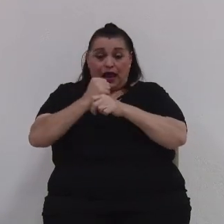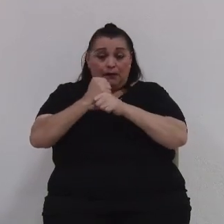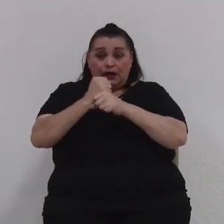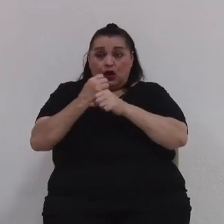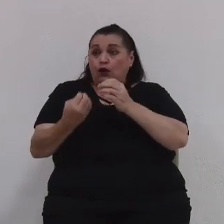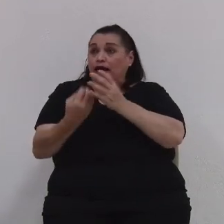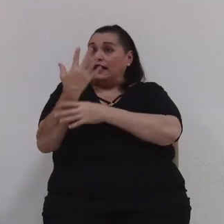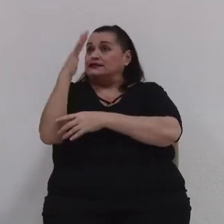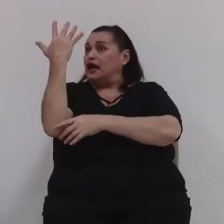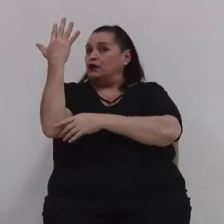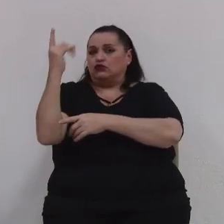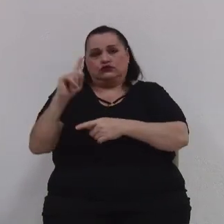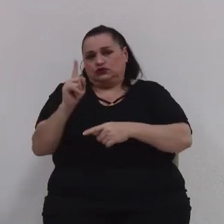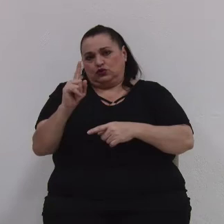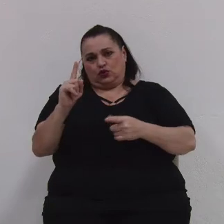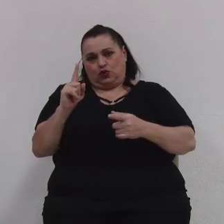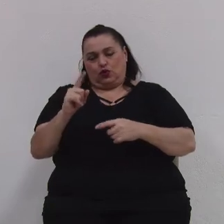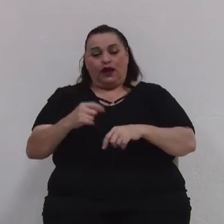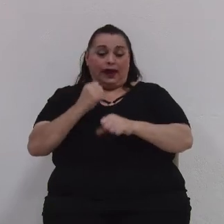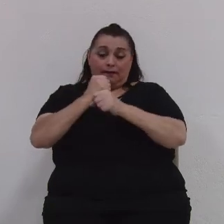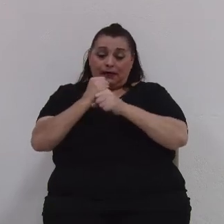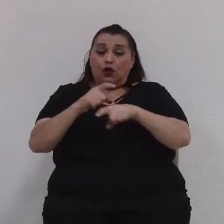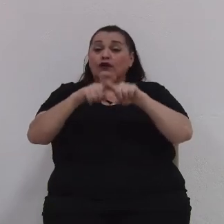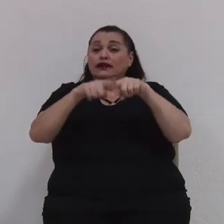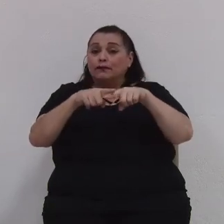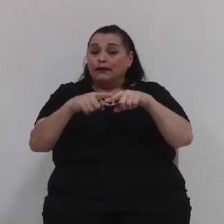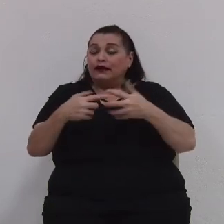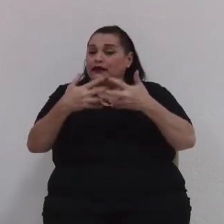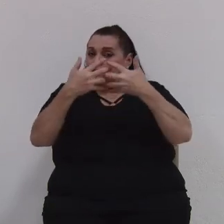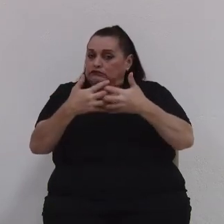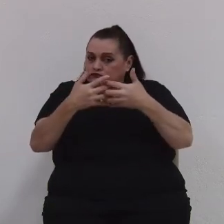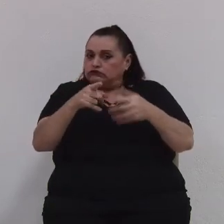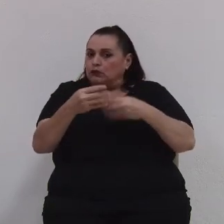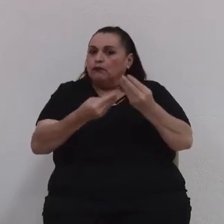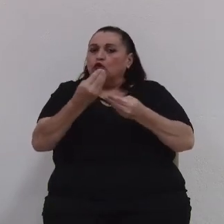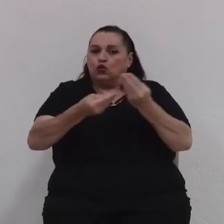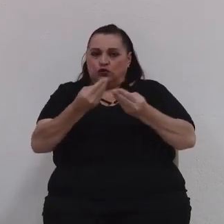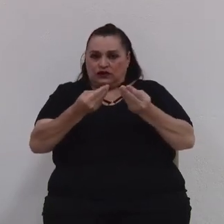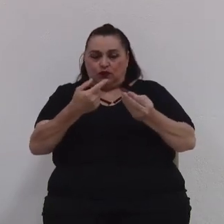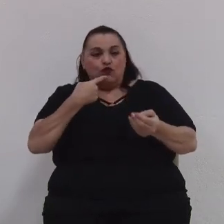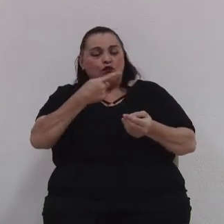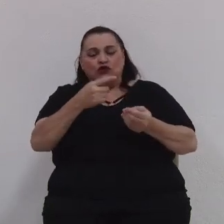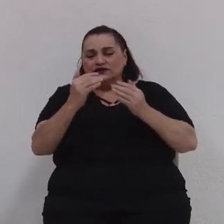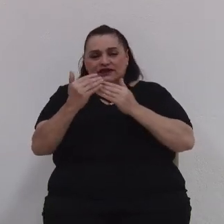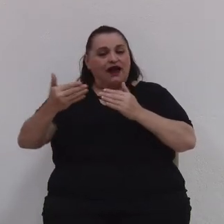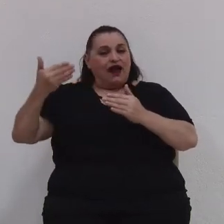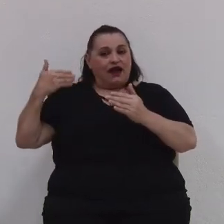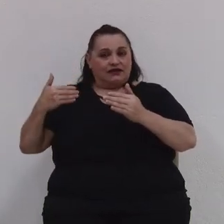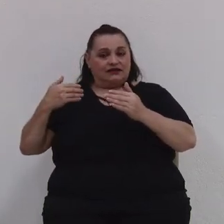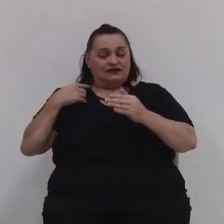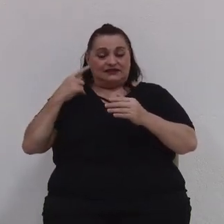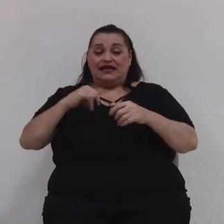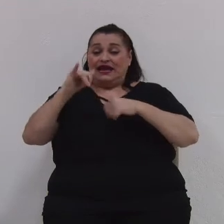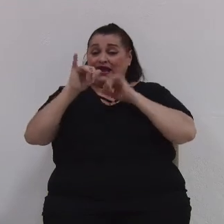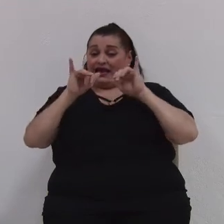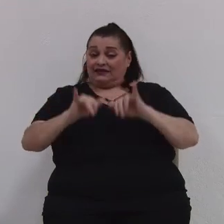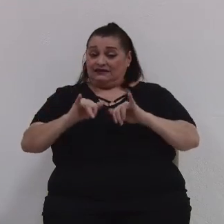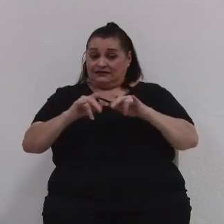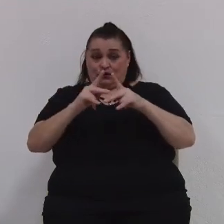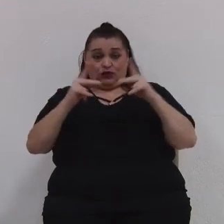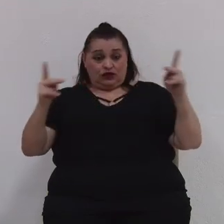los árboles. El empleo depende del aparato productivo. Y ya nos ha dicho, como decía antes 1000 veces el Estado de la Nación, hay una